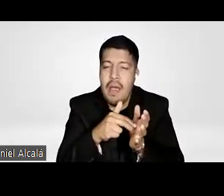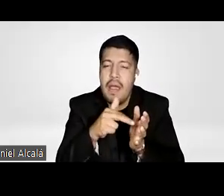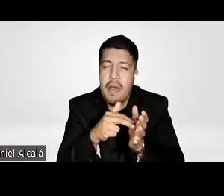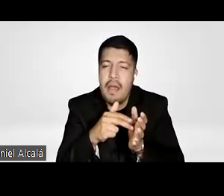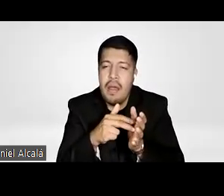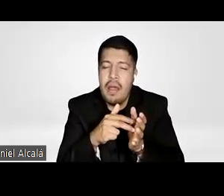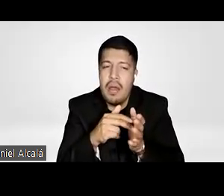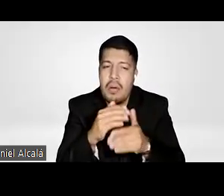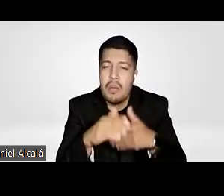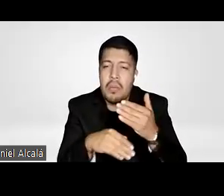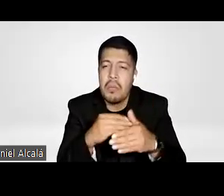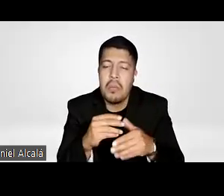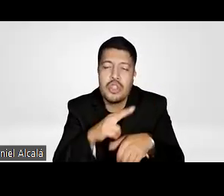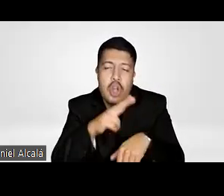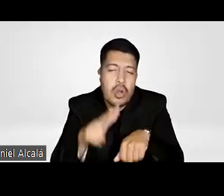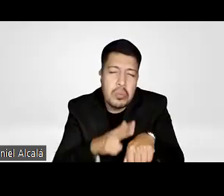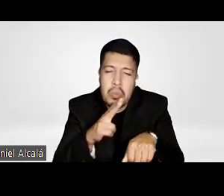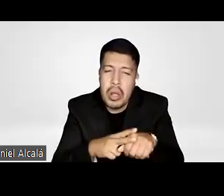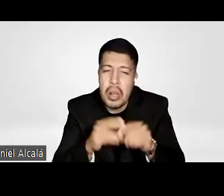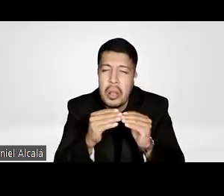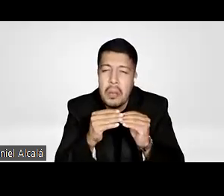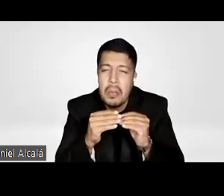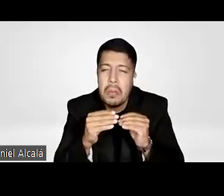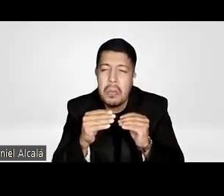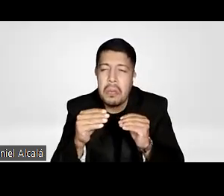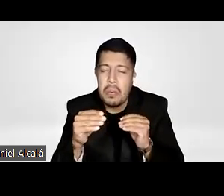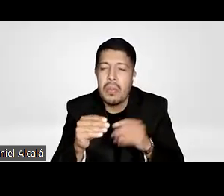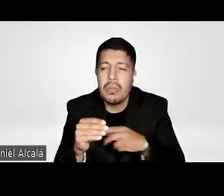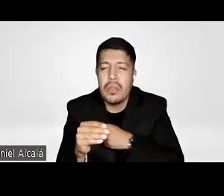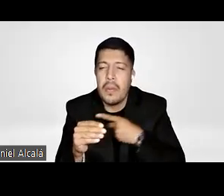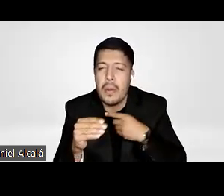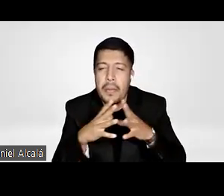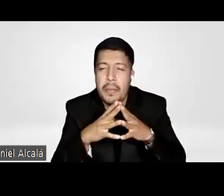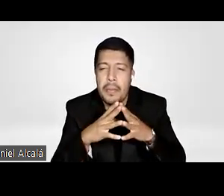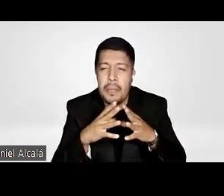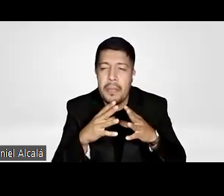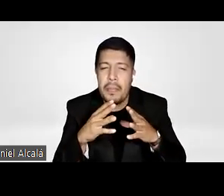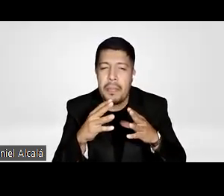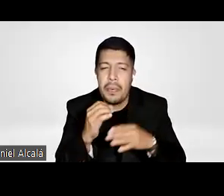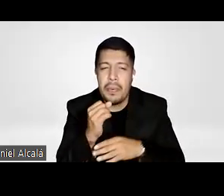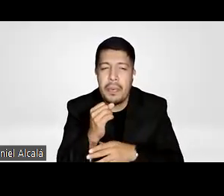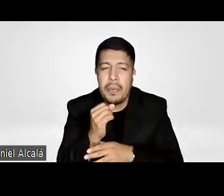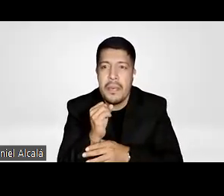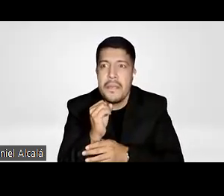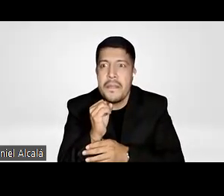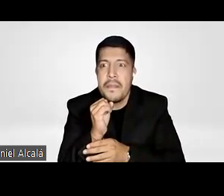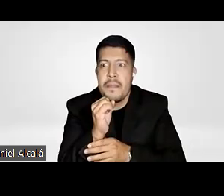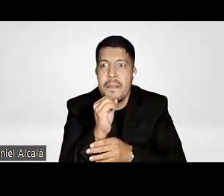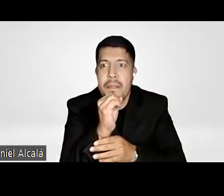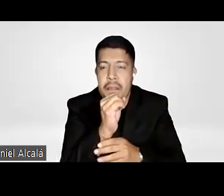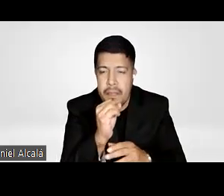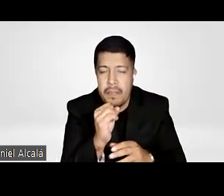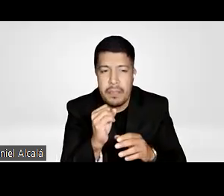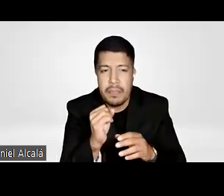de, ya está en duda si realmente desaparece este reflejo o más bien el peso del niño empieza a